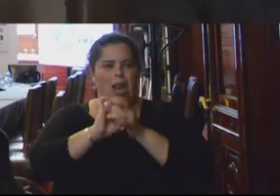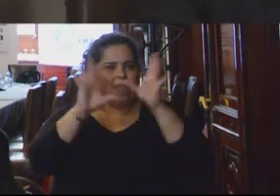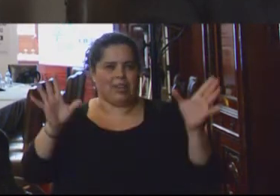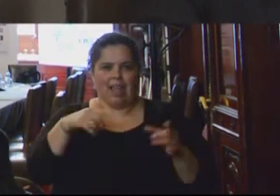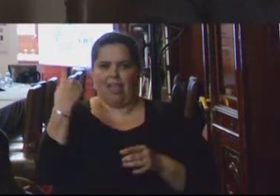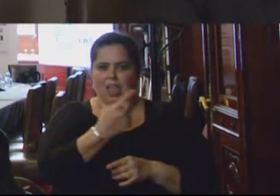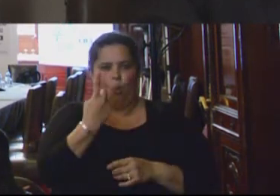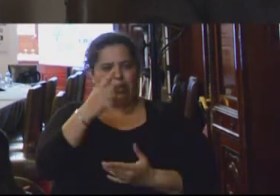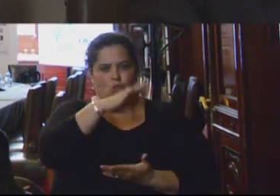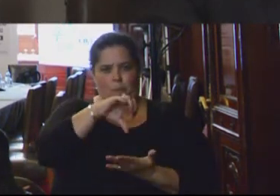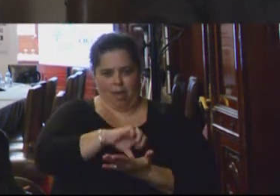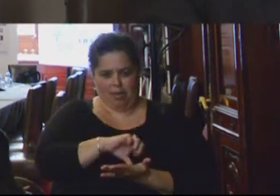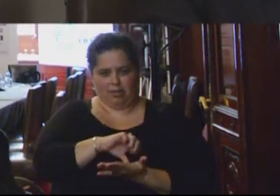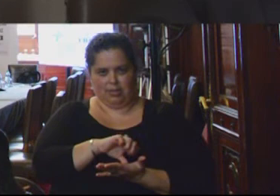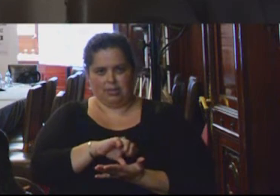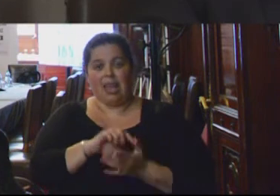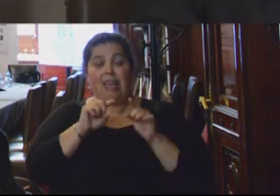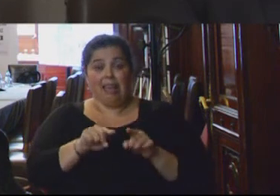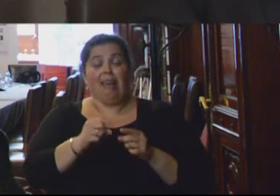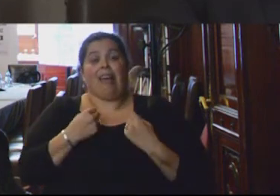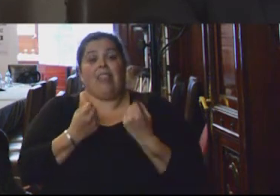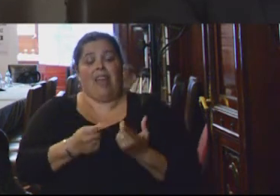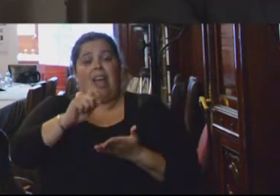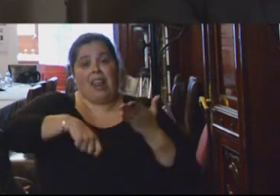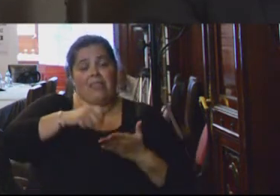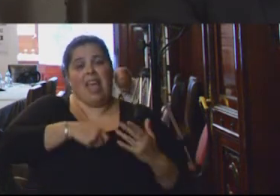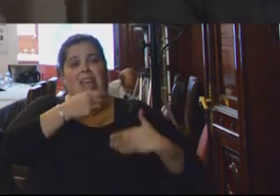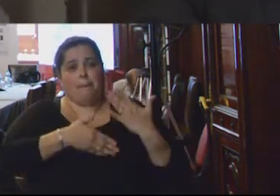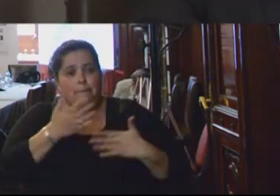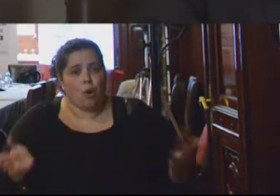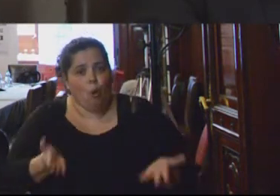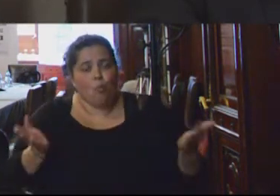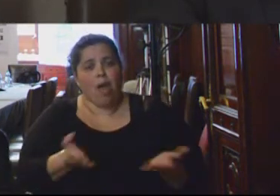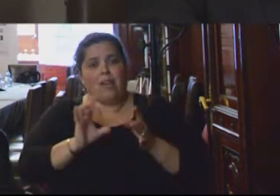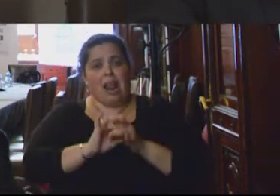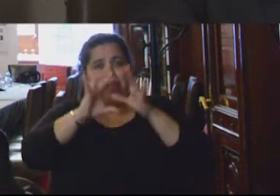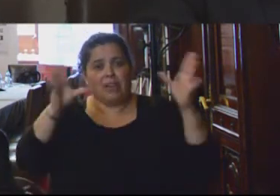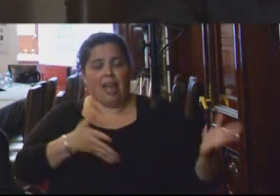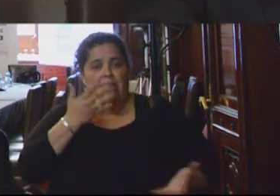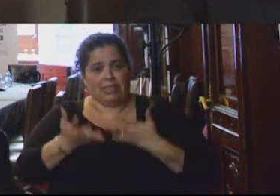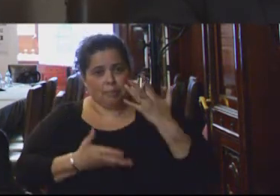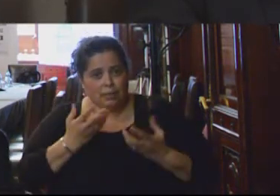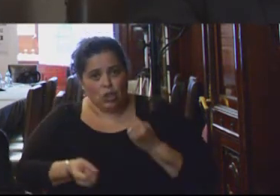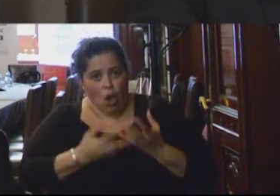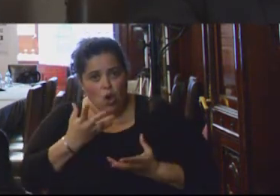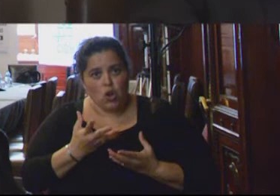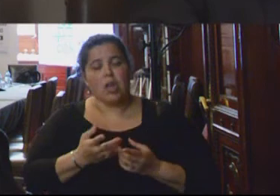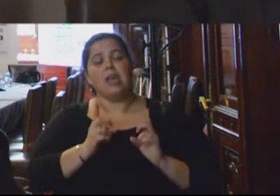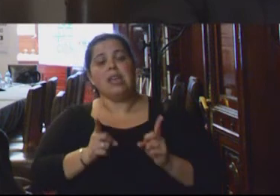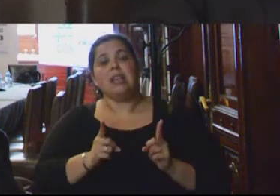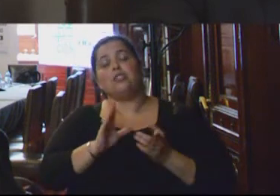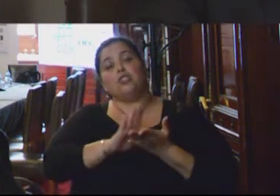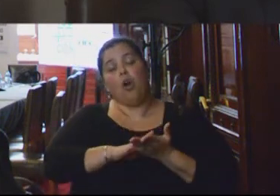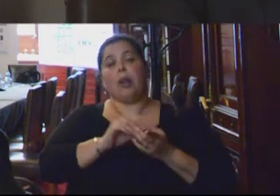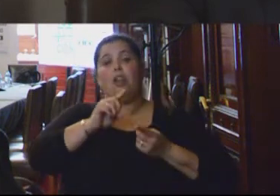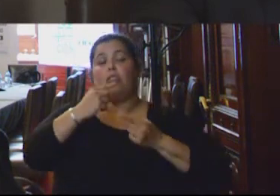y establecer un nuevo marco jurídico que garantice y promueva la libertad de expresión acorde a los más altos estándares internacionales